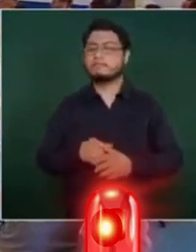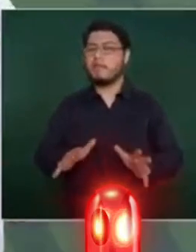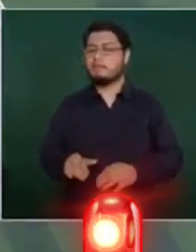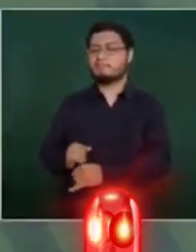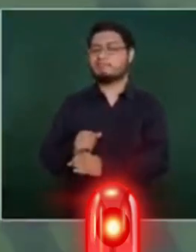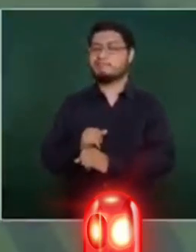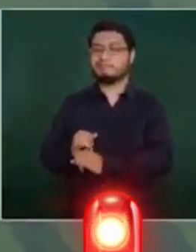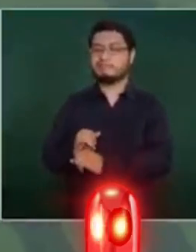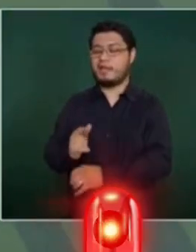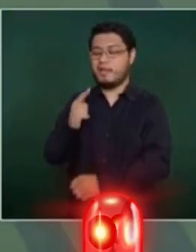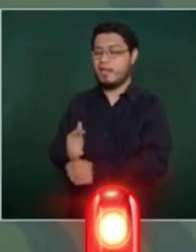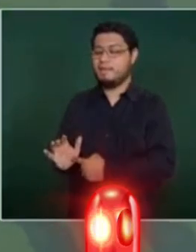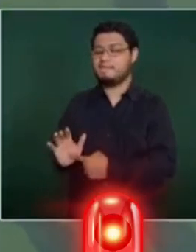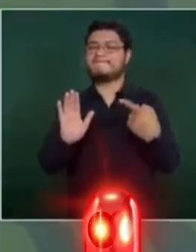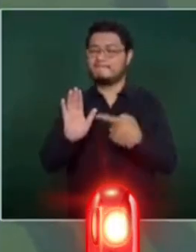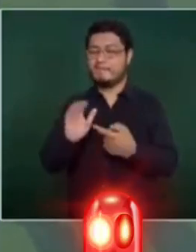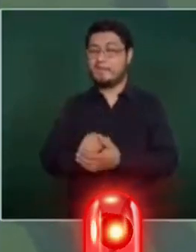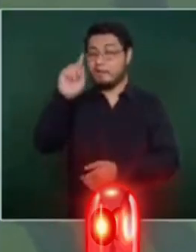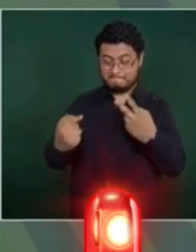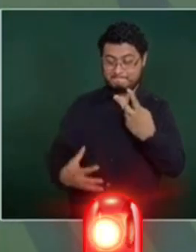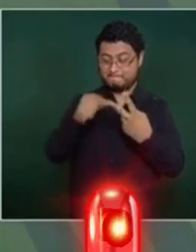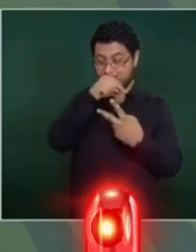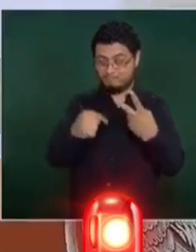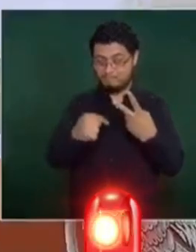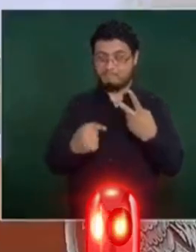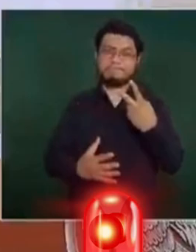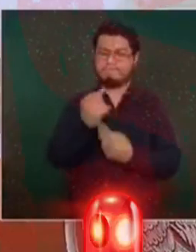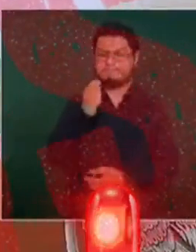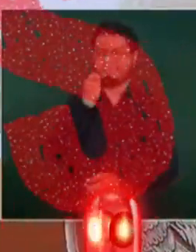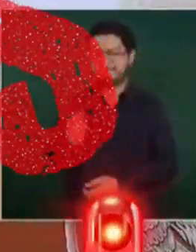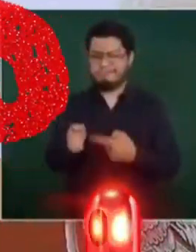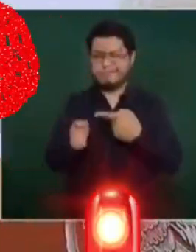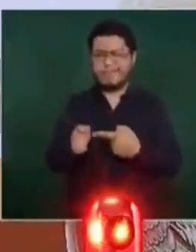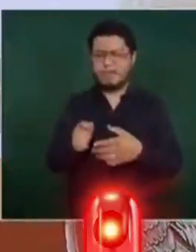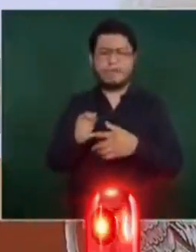demostrado que los consejeros y los magistrados no garantizan